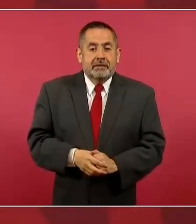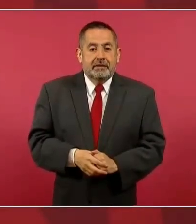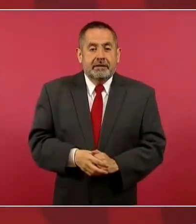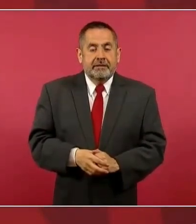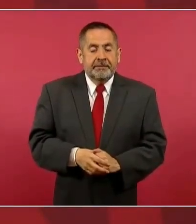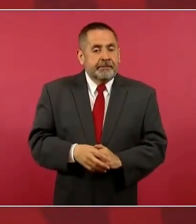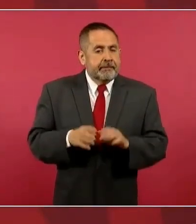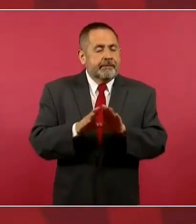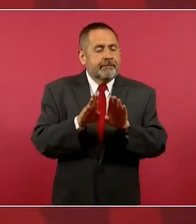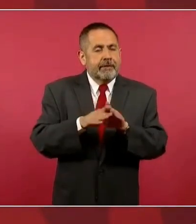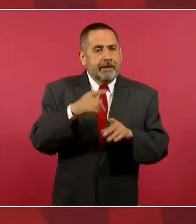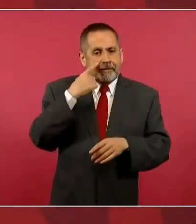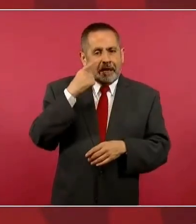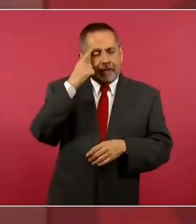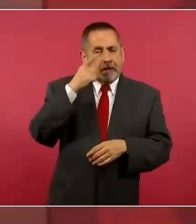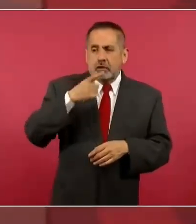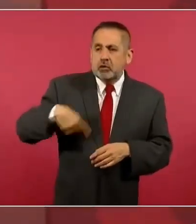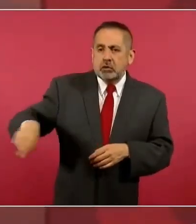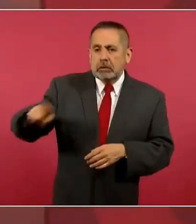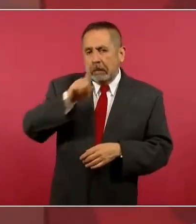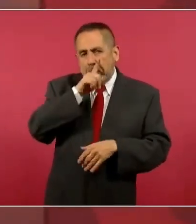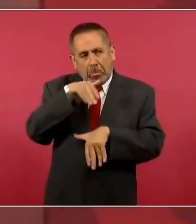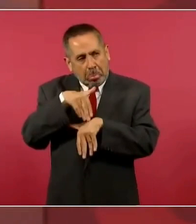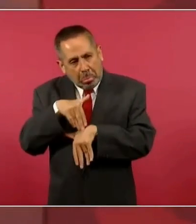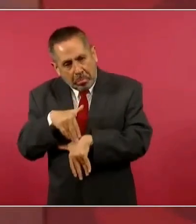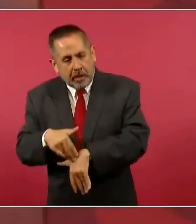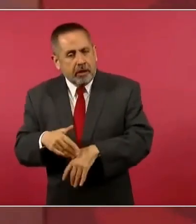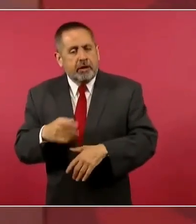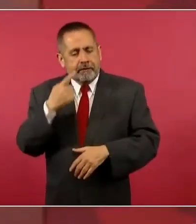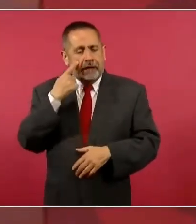nos tenían de sometidos